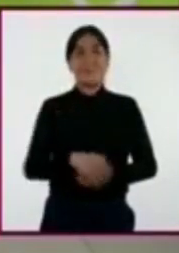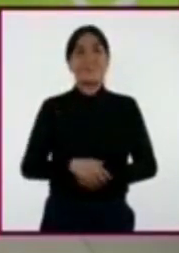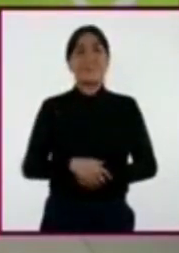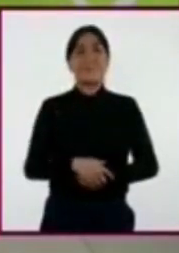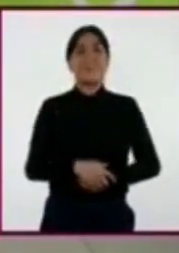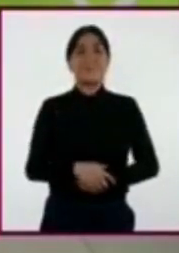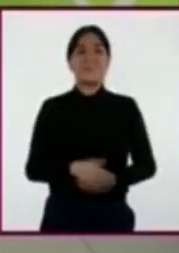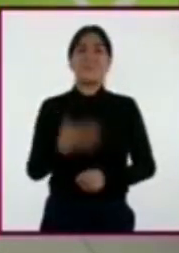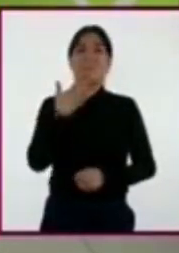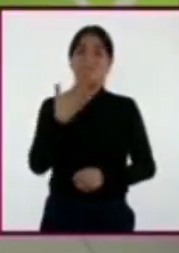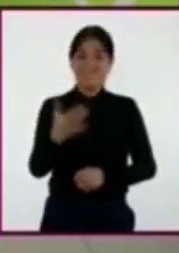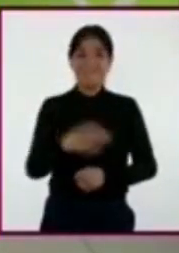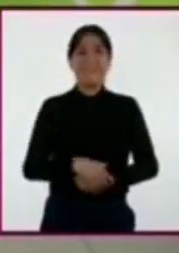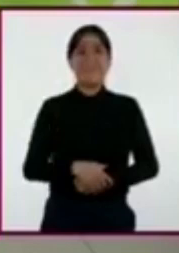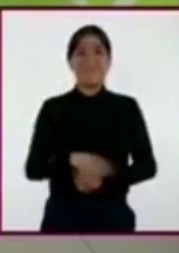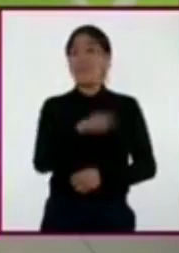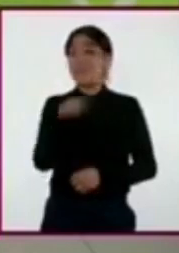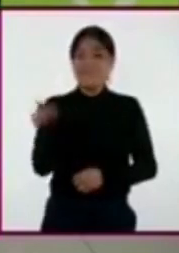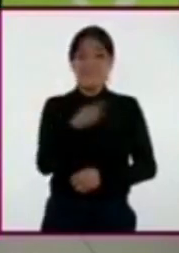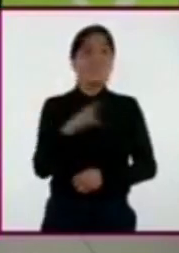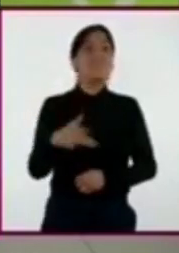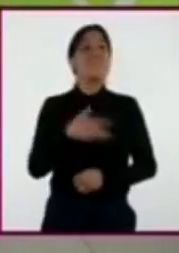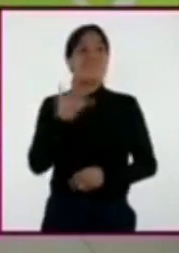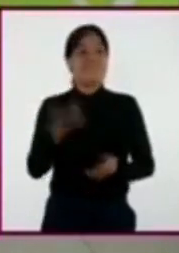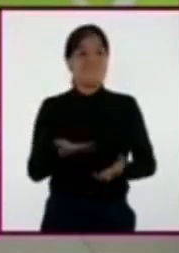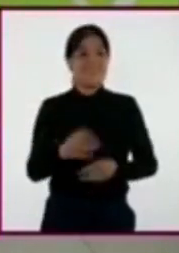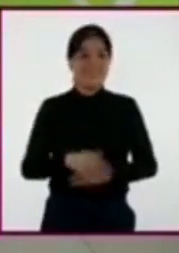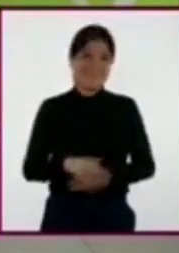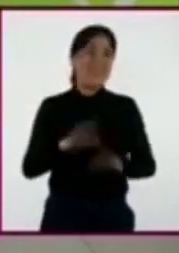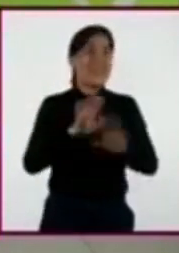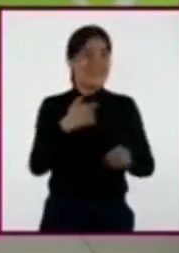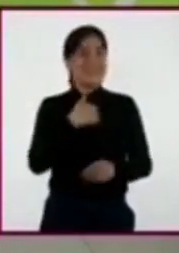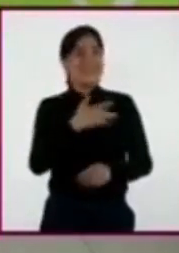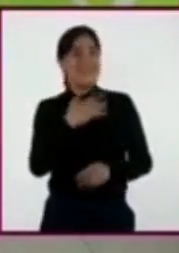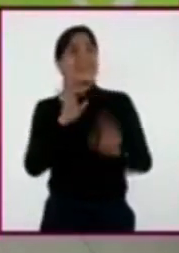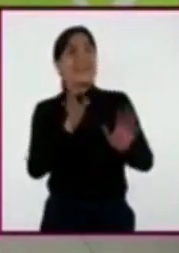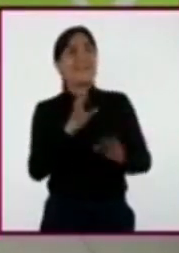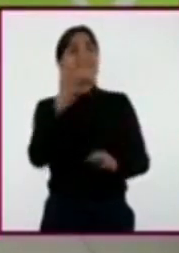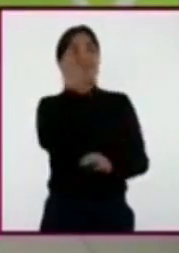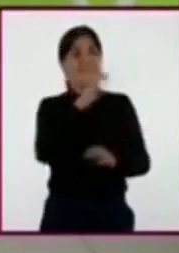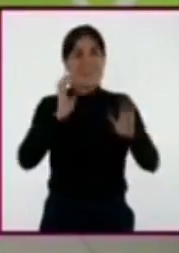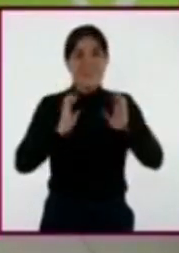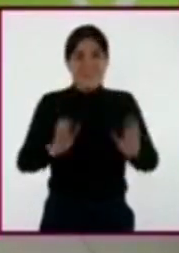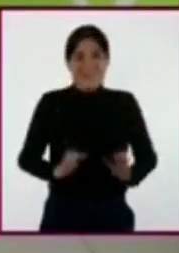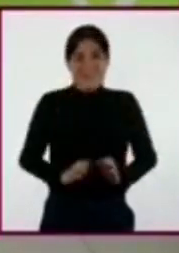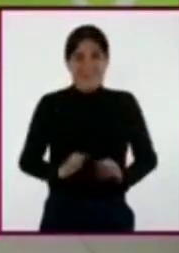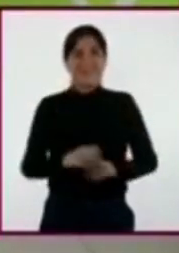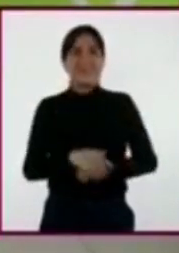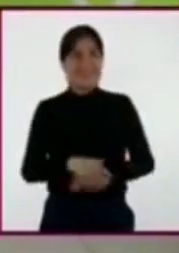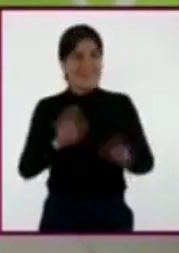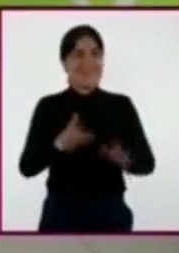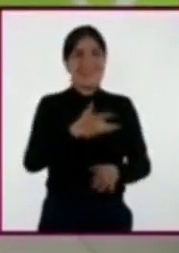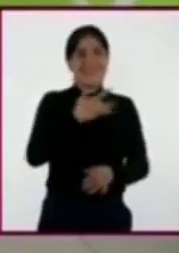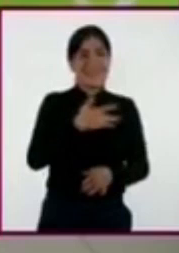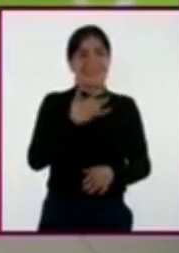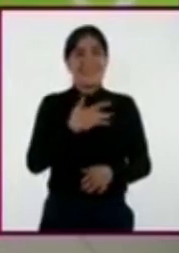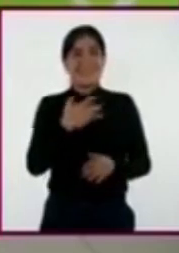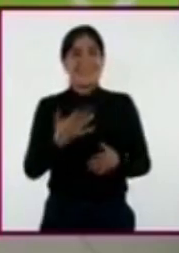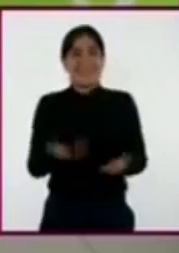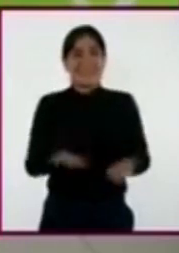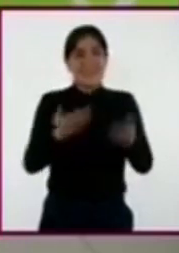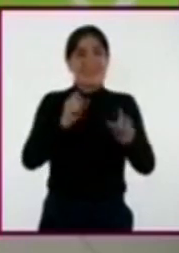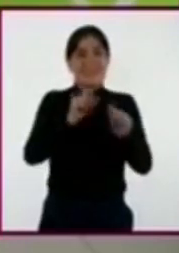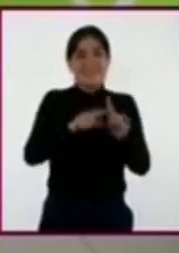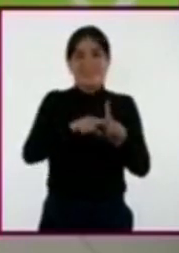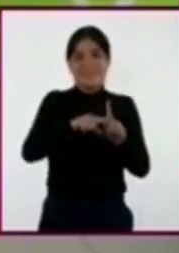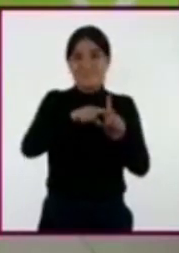5. Muy bien, ¿cómo se van sintiendo? Ya como que mi cuerpo está más caliente, ya tiene como una